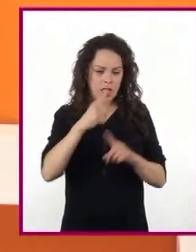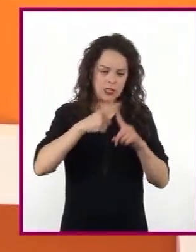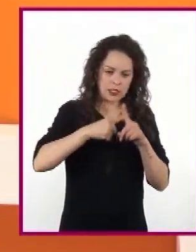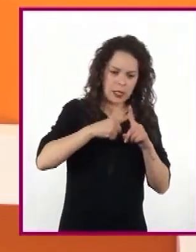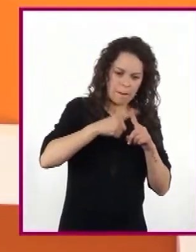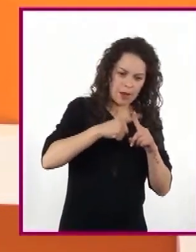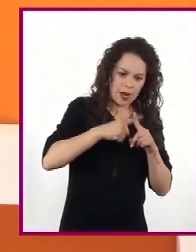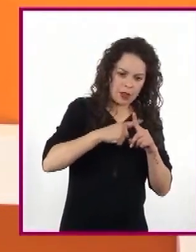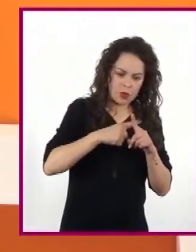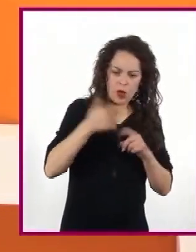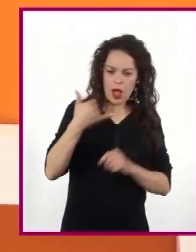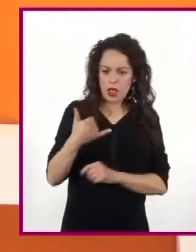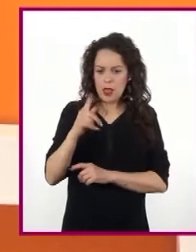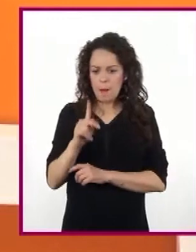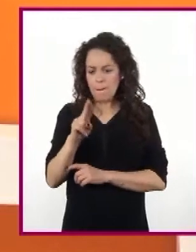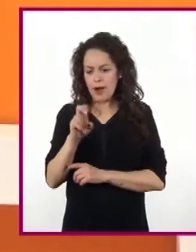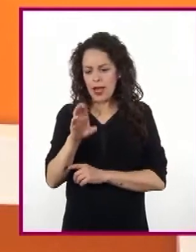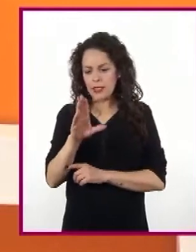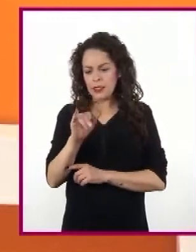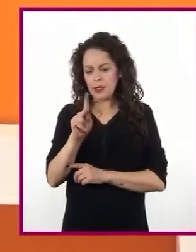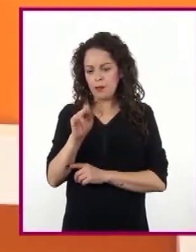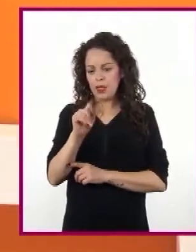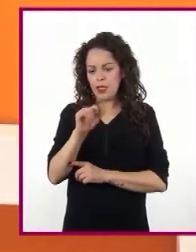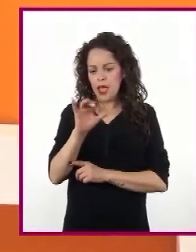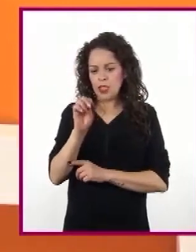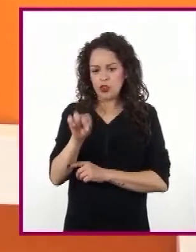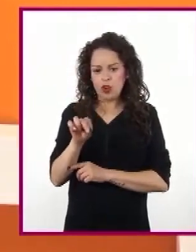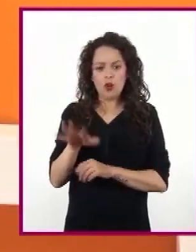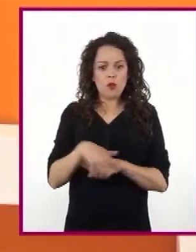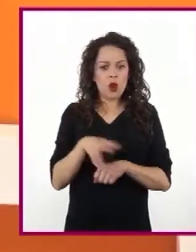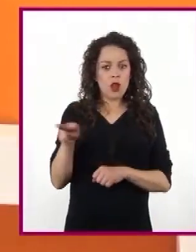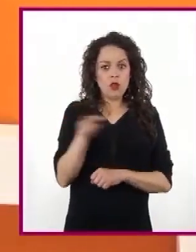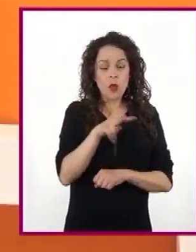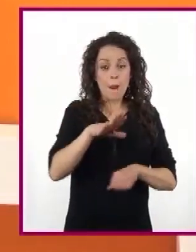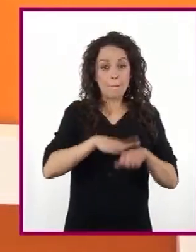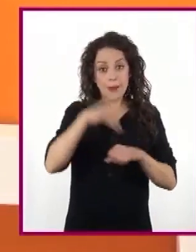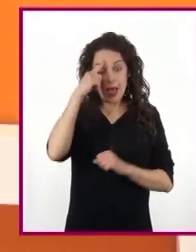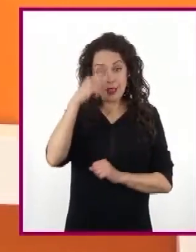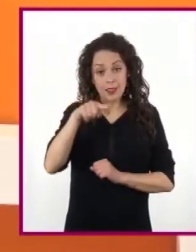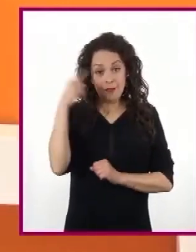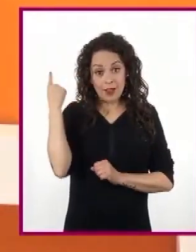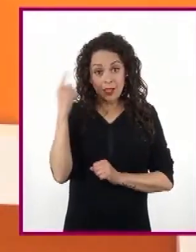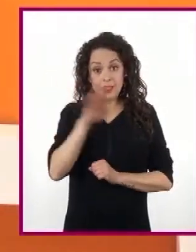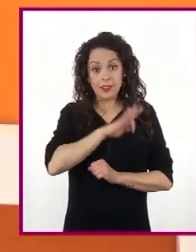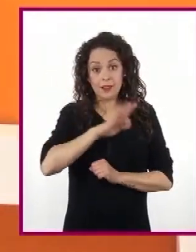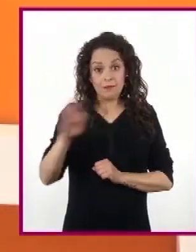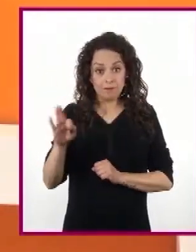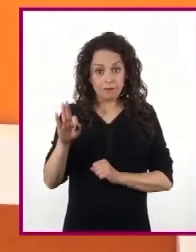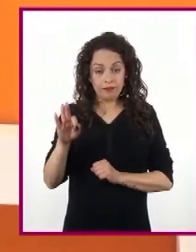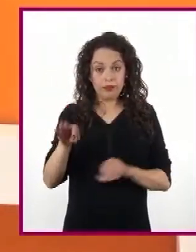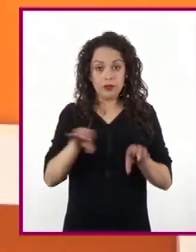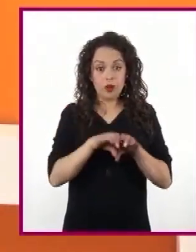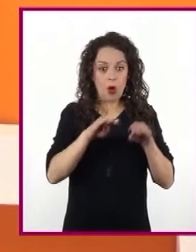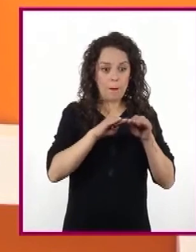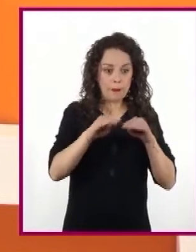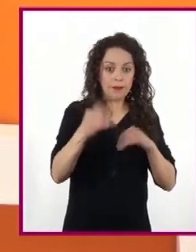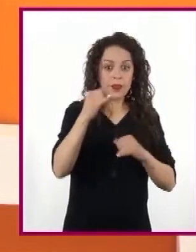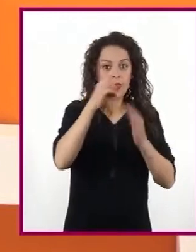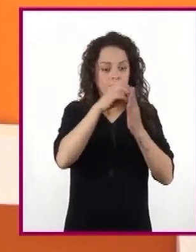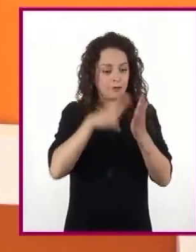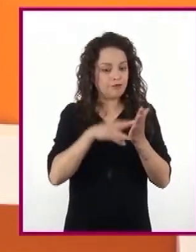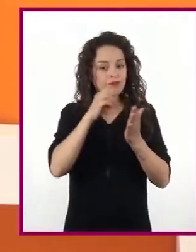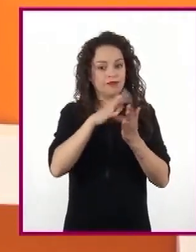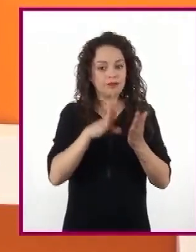y precipitación, ya que son los elementos más fácilmente medibles y los registros que siempre se encuentran